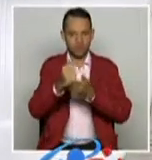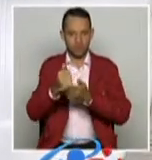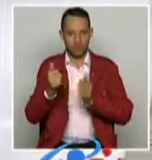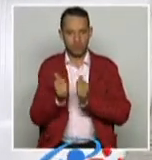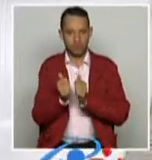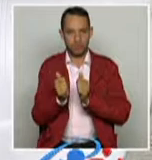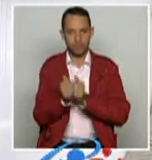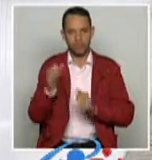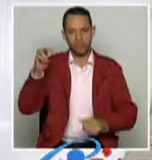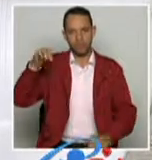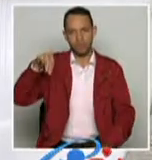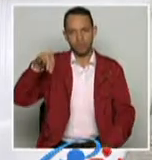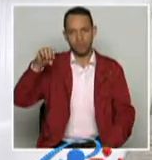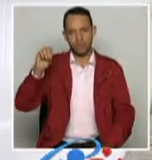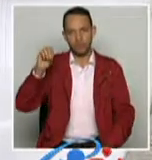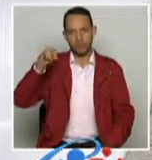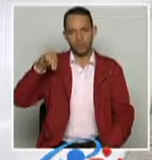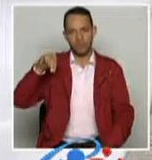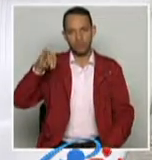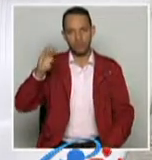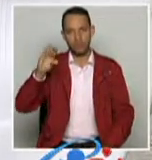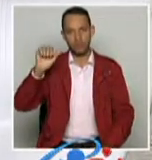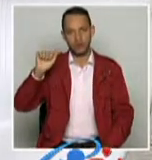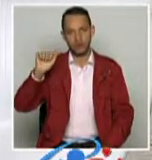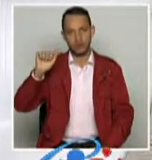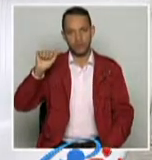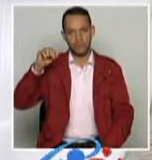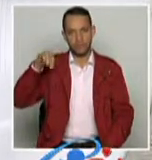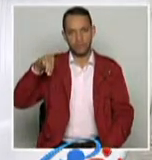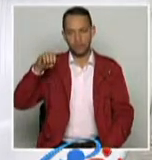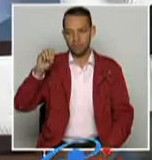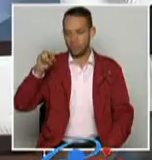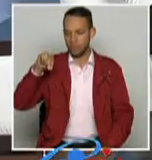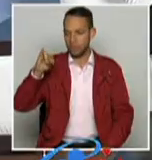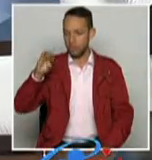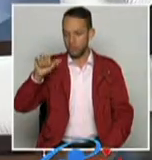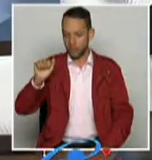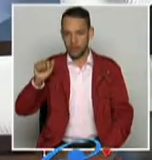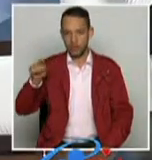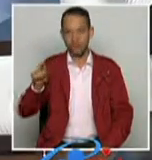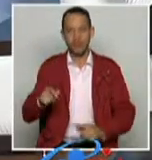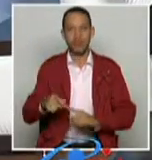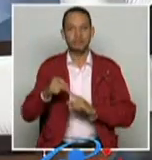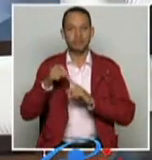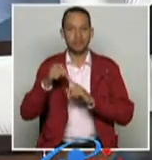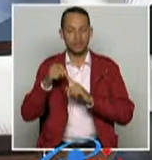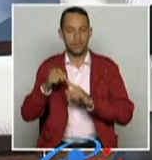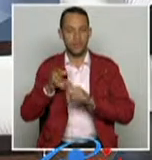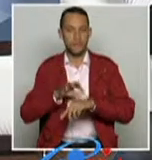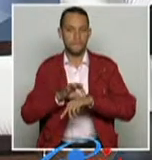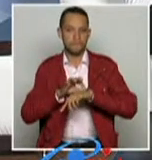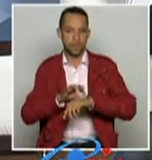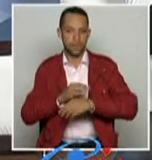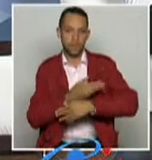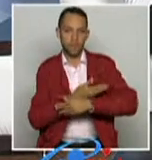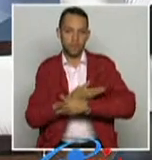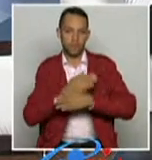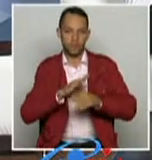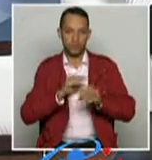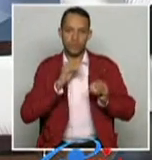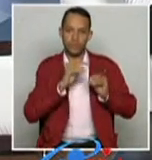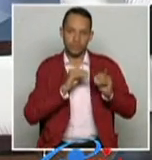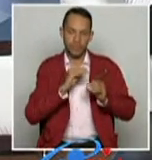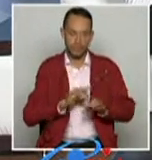doctora Mónica Giraldo, que es médica cirujana especializada en pediatría y llevan en una actividad